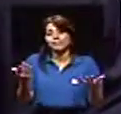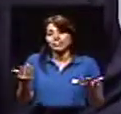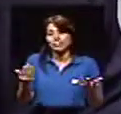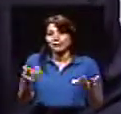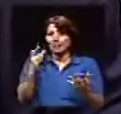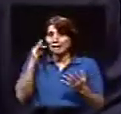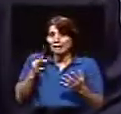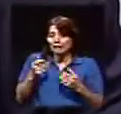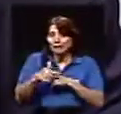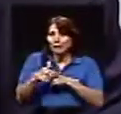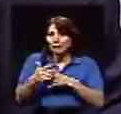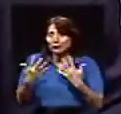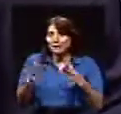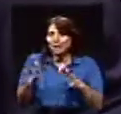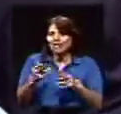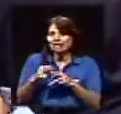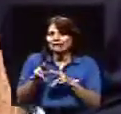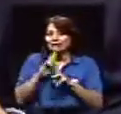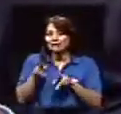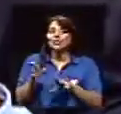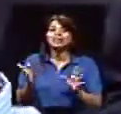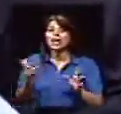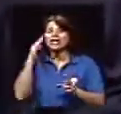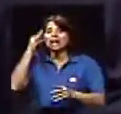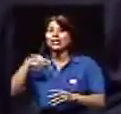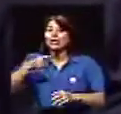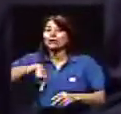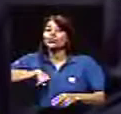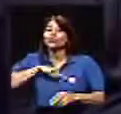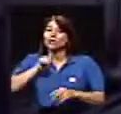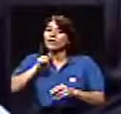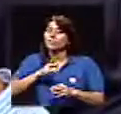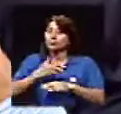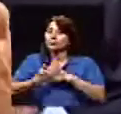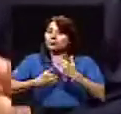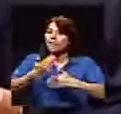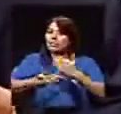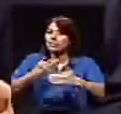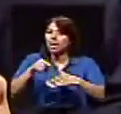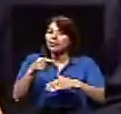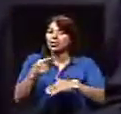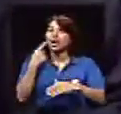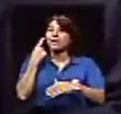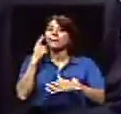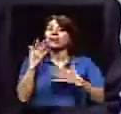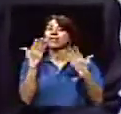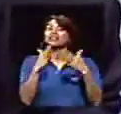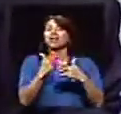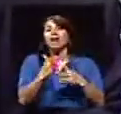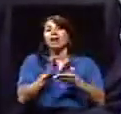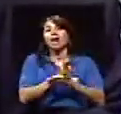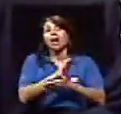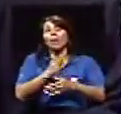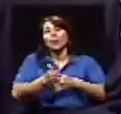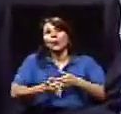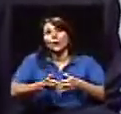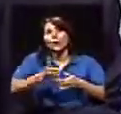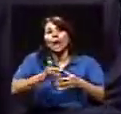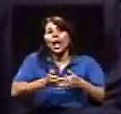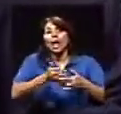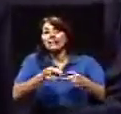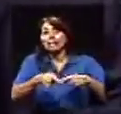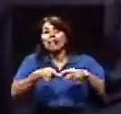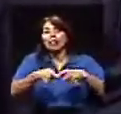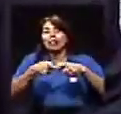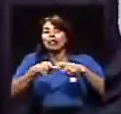ya un poco cortos de tiempo en la respuesta. Creo que deberíamos de avanzar a ese esquema para vencer la burocracia, pero a la vez poder retomar